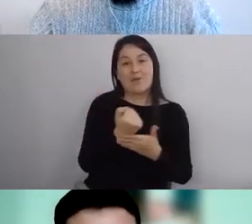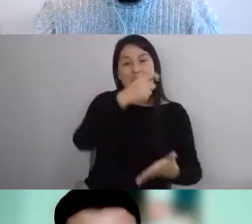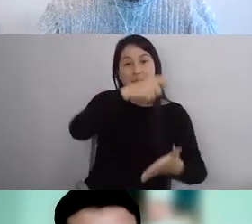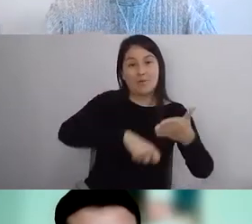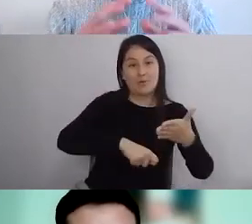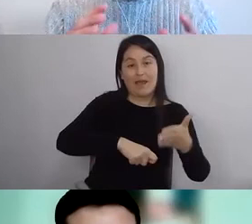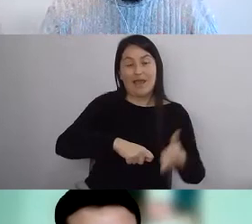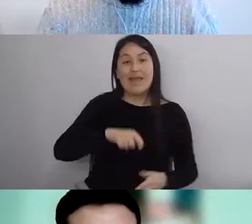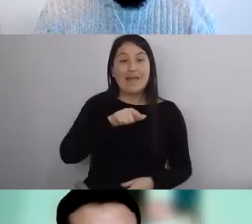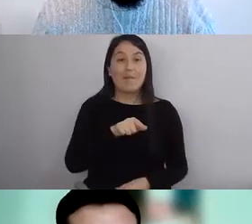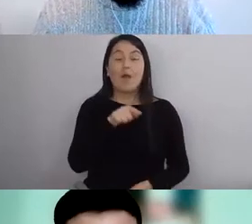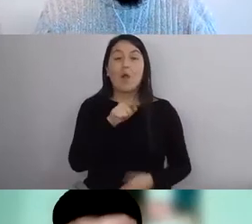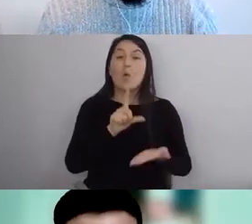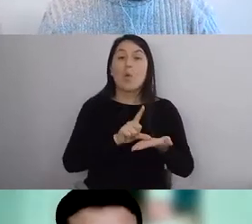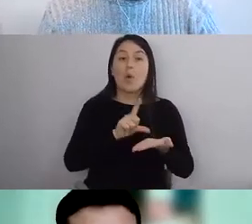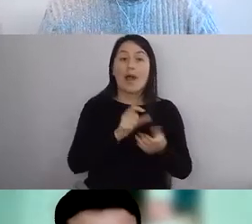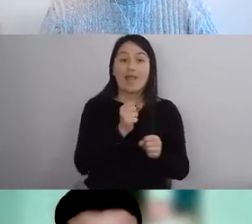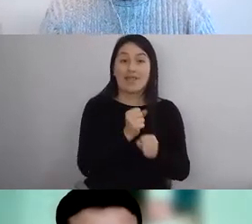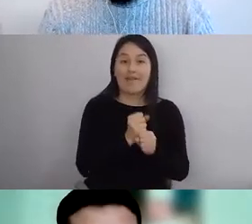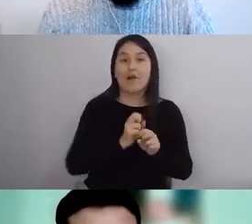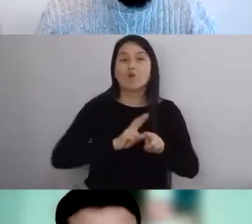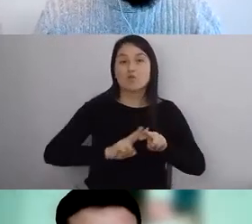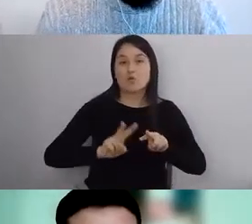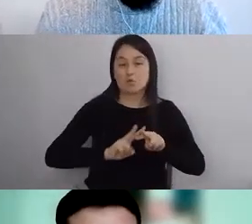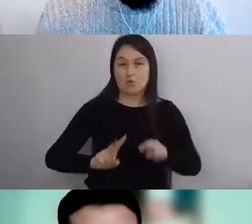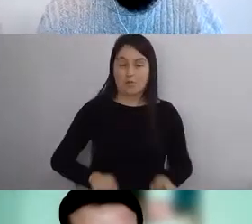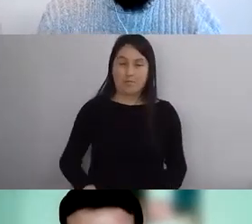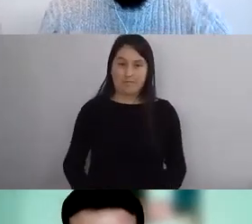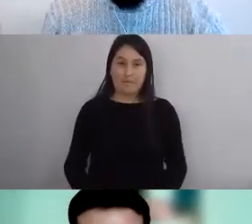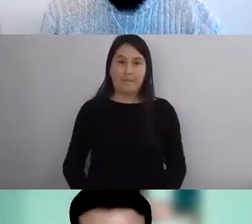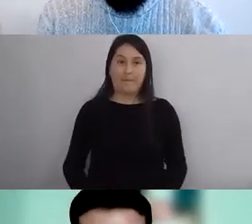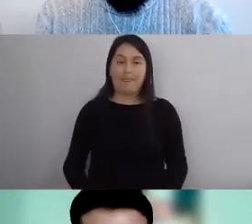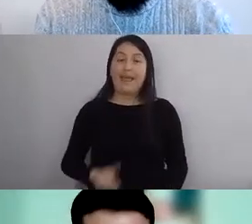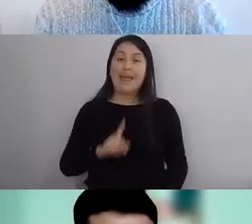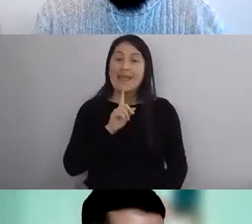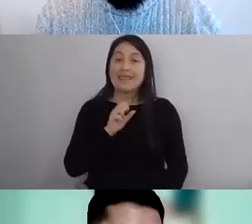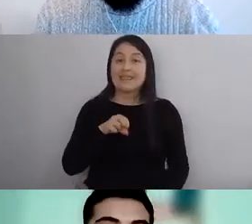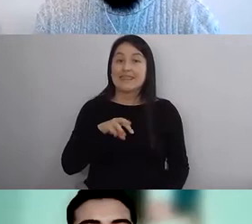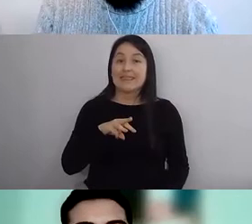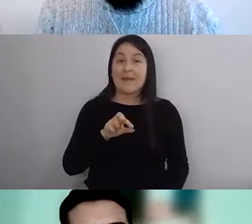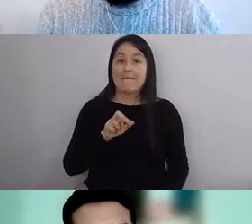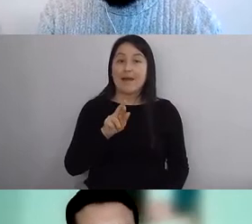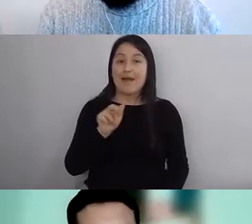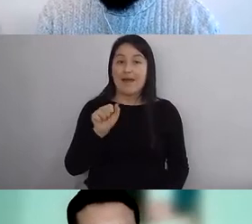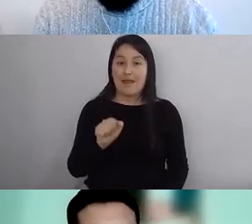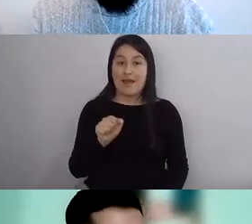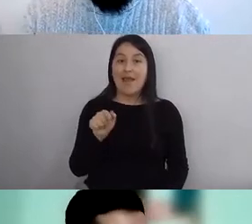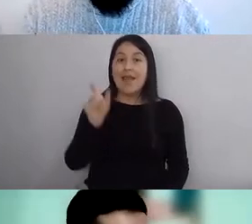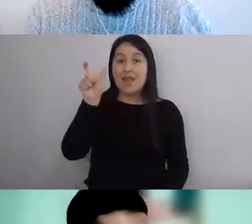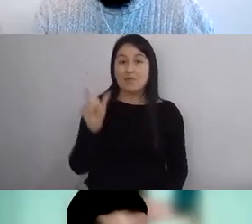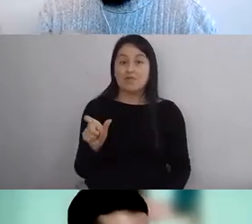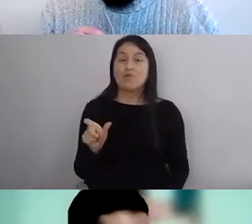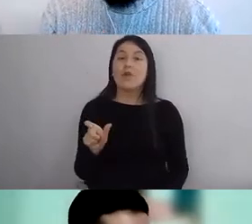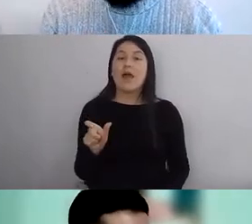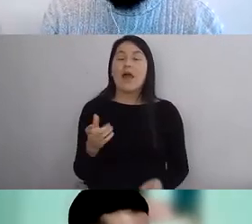un lugar de trabajo resolvió una situación. ¿Ya? Entonces voy a leer. Tamara Ignacia Hernández Lumbreras es una maestra